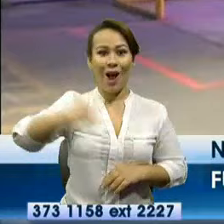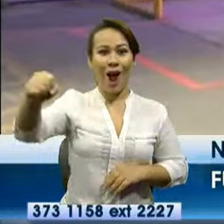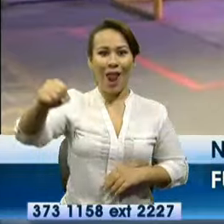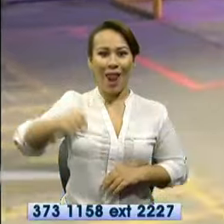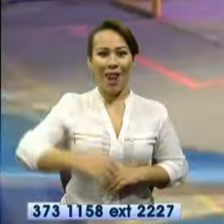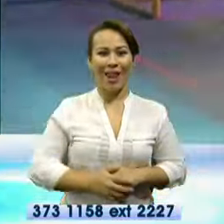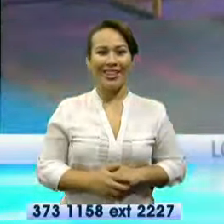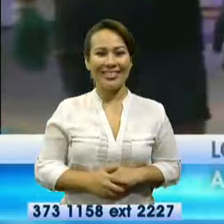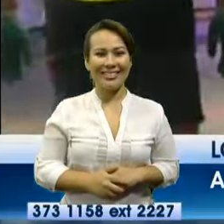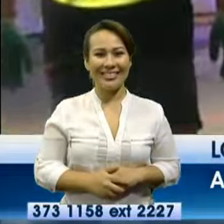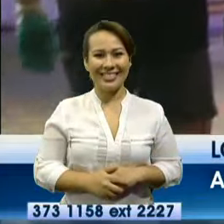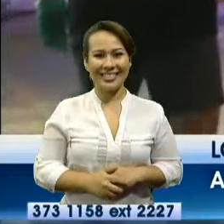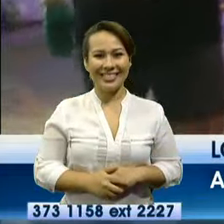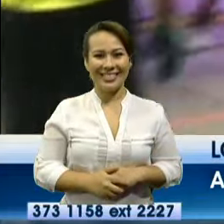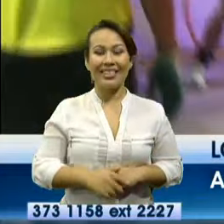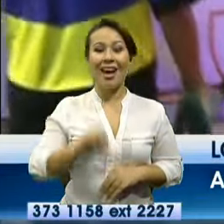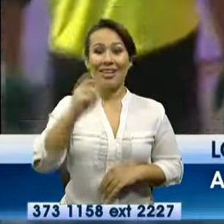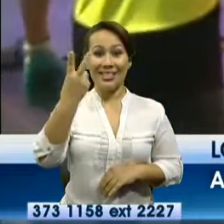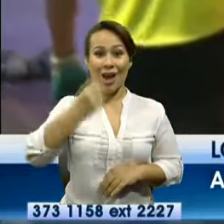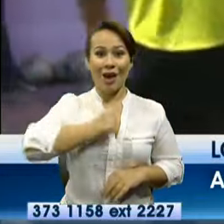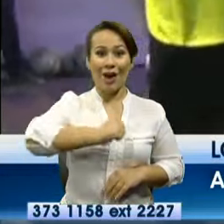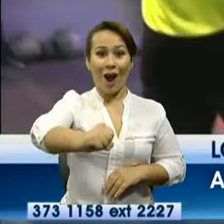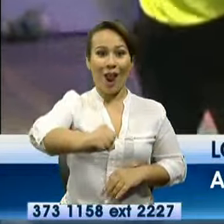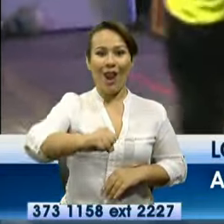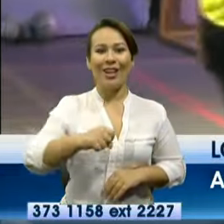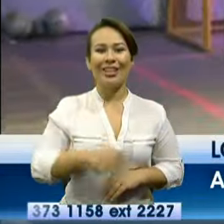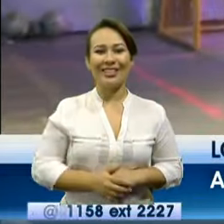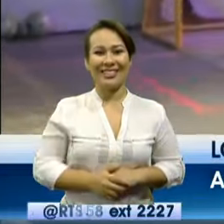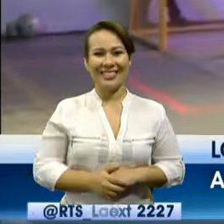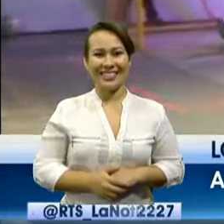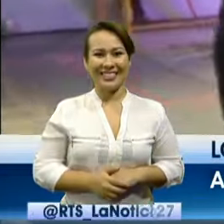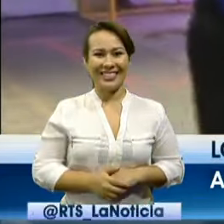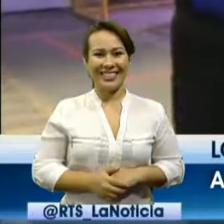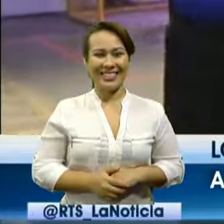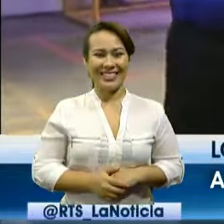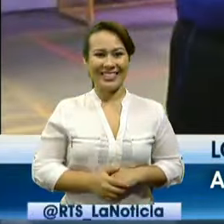gol. Un invitativo a Jorge.